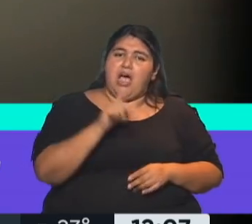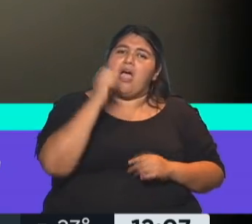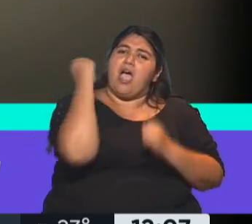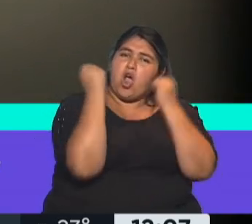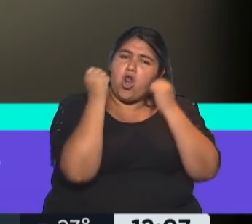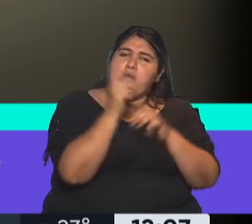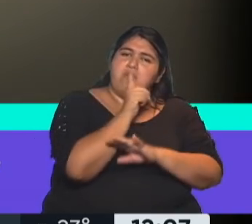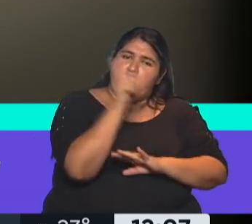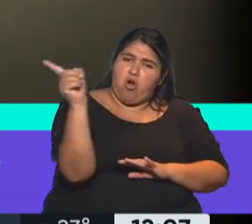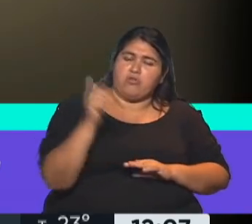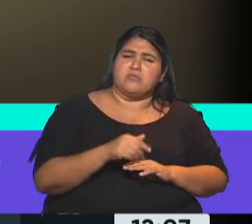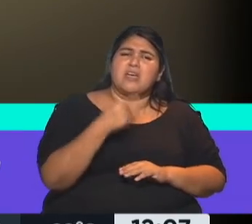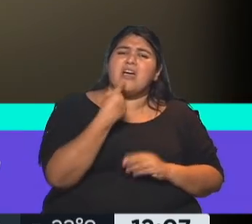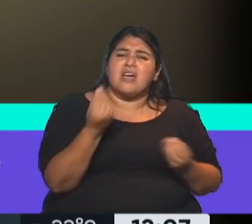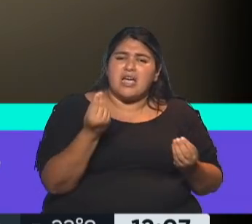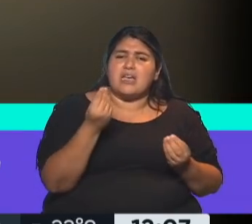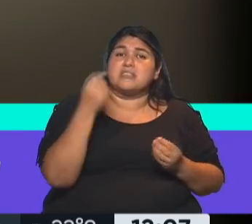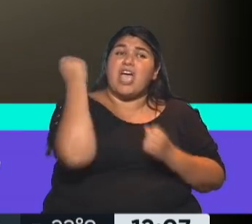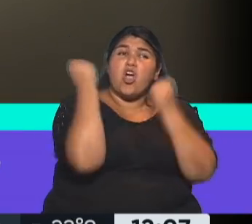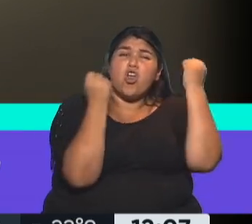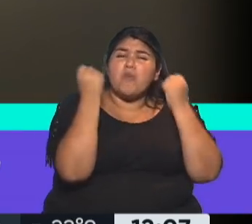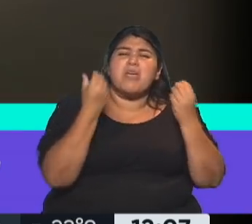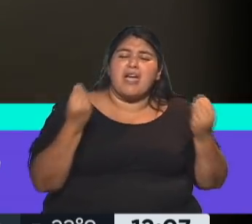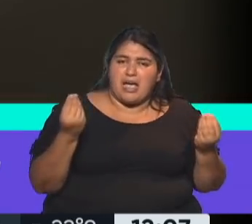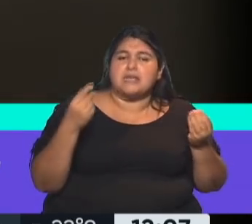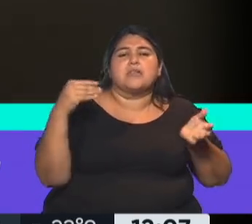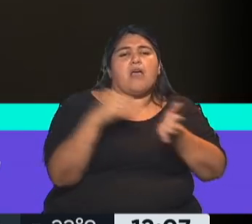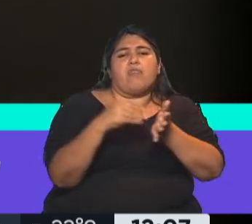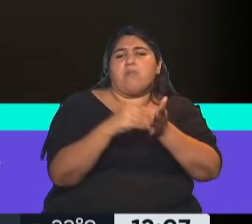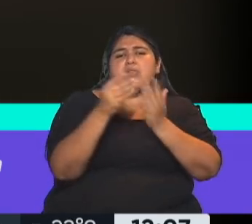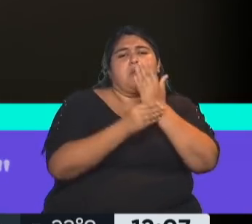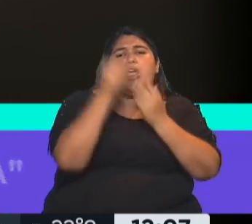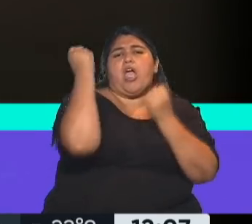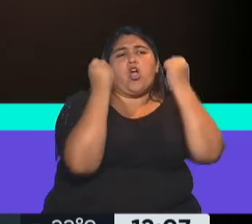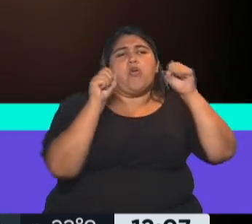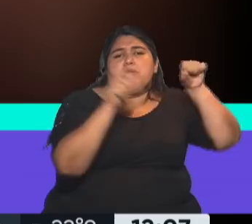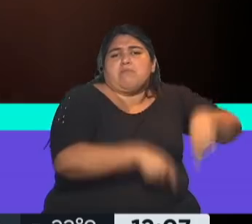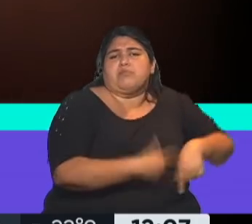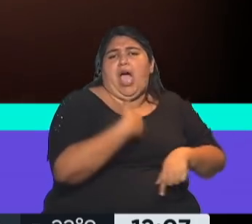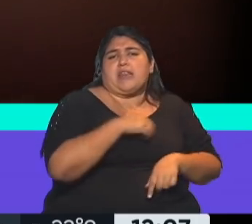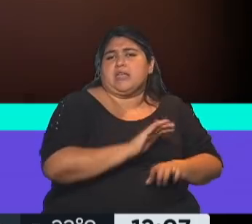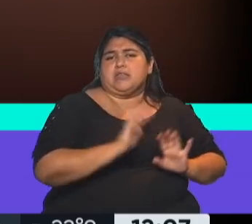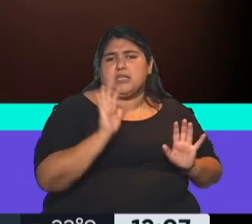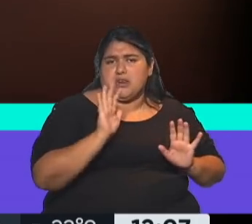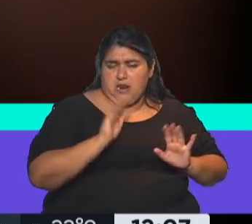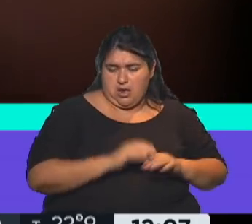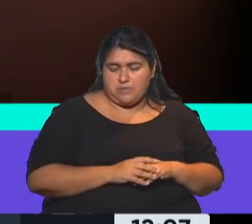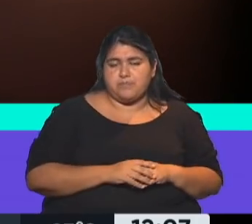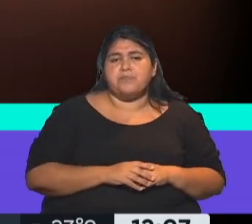¿Qué sería una sanción económica? Sanciones económicas depende del Ministerio de Economía de Argentina. ¿Están decepcionados?